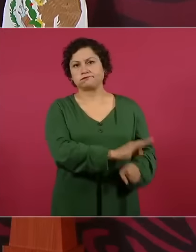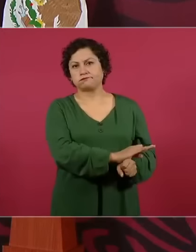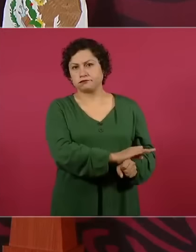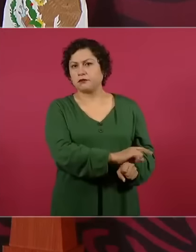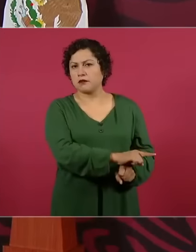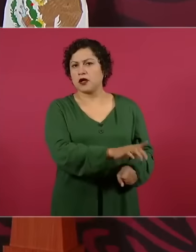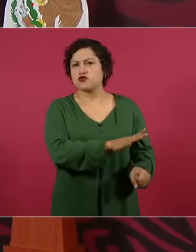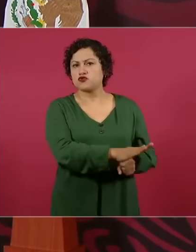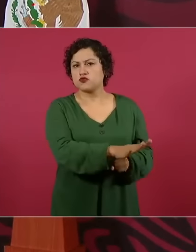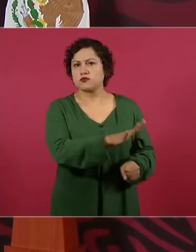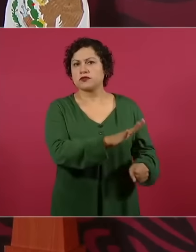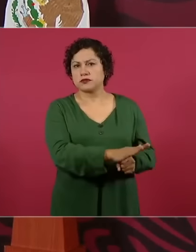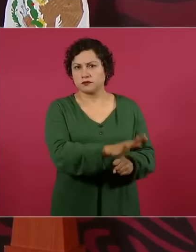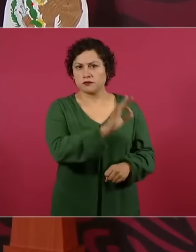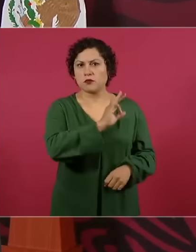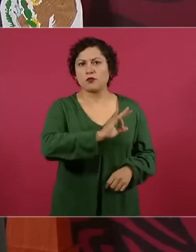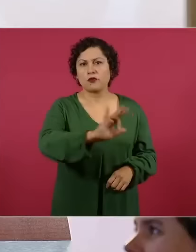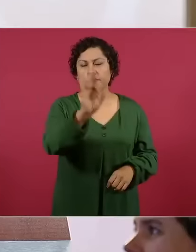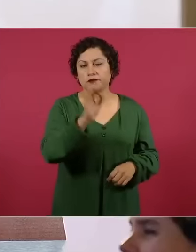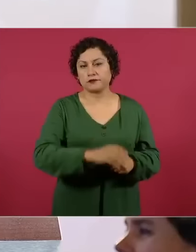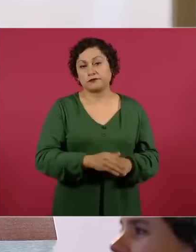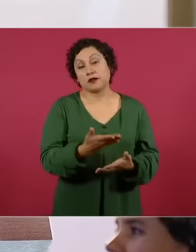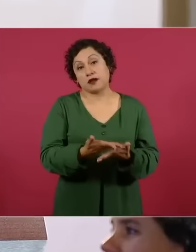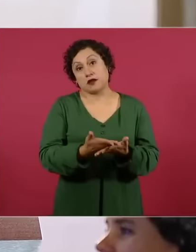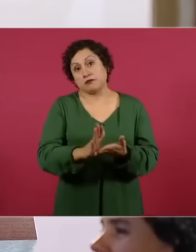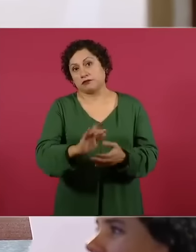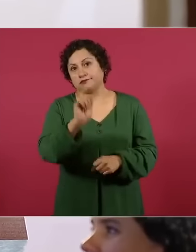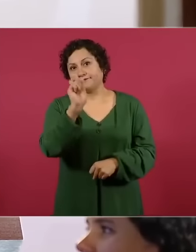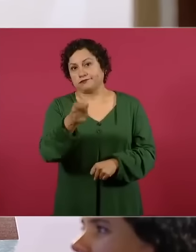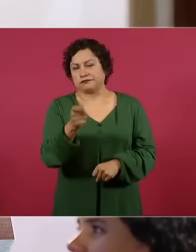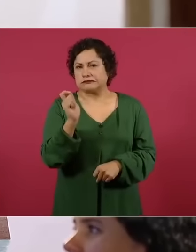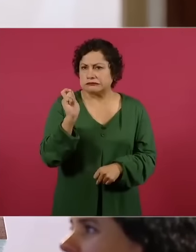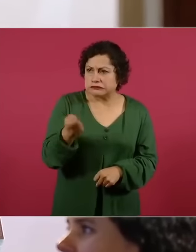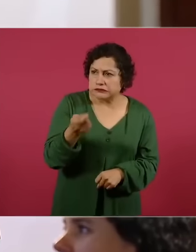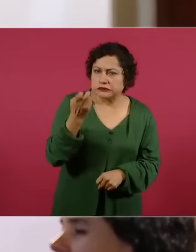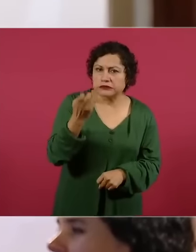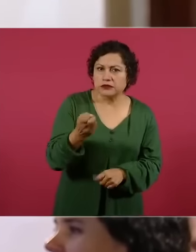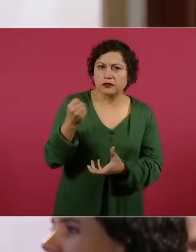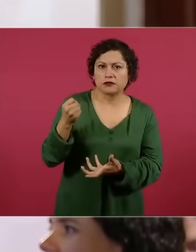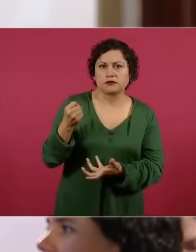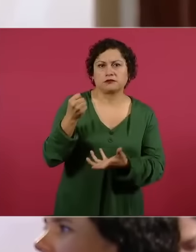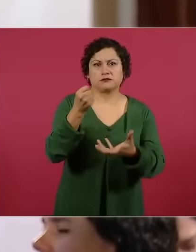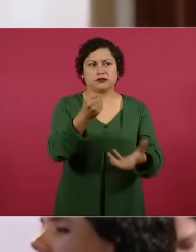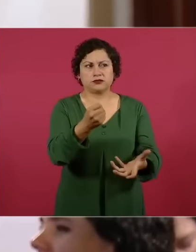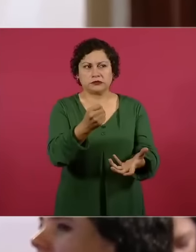Además, implicaba inversión y deuda, y dijimos no,